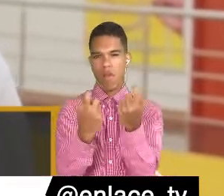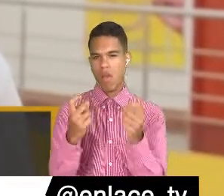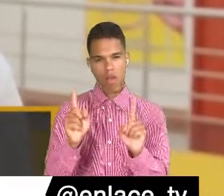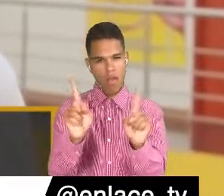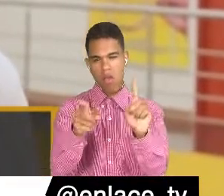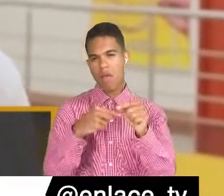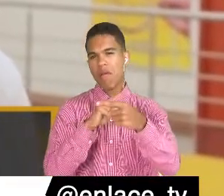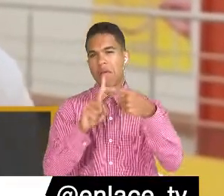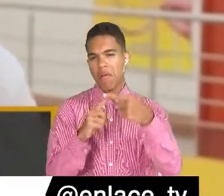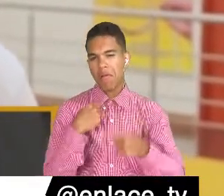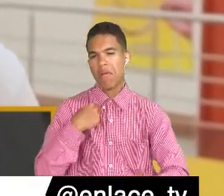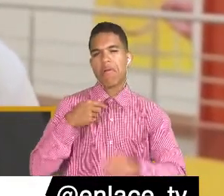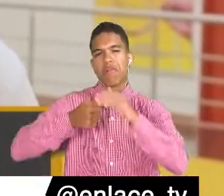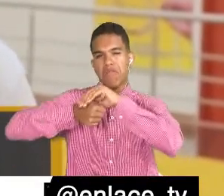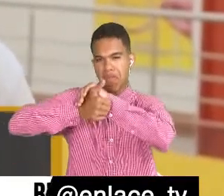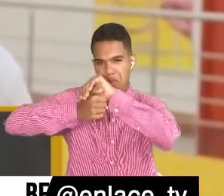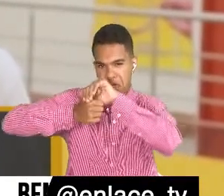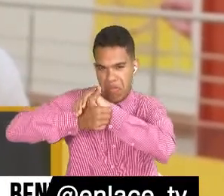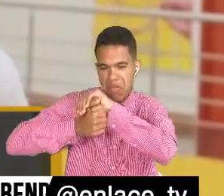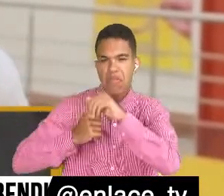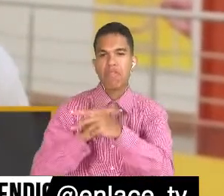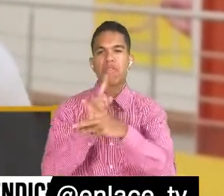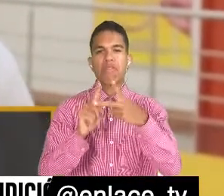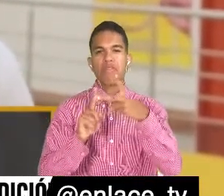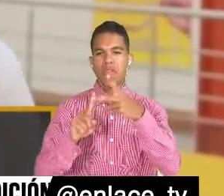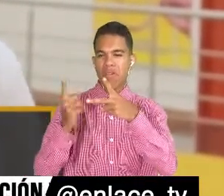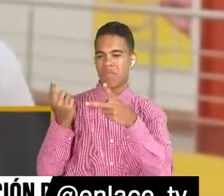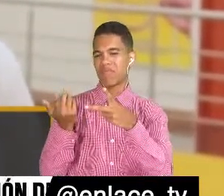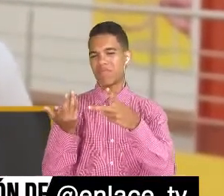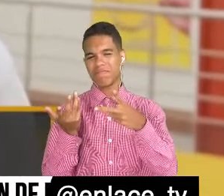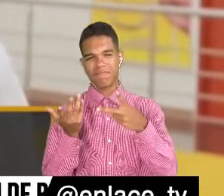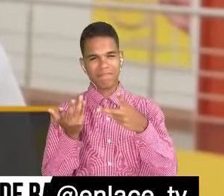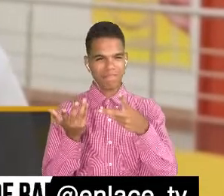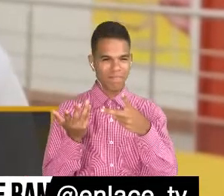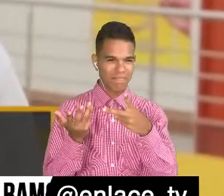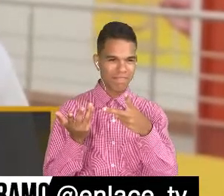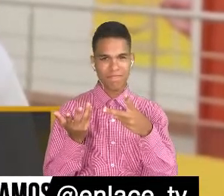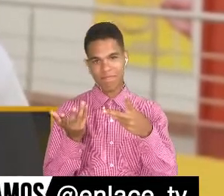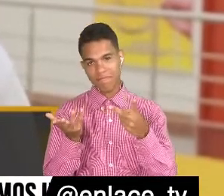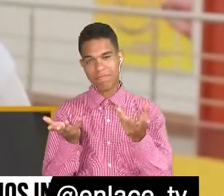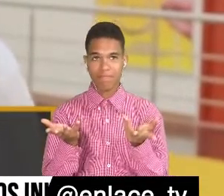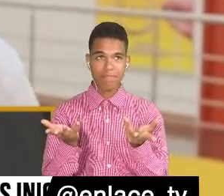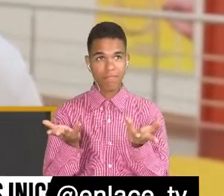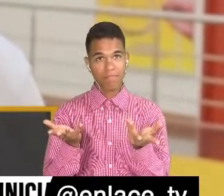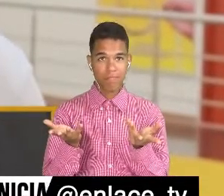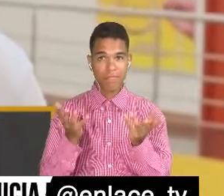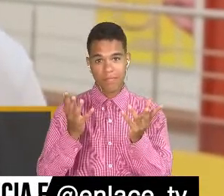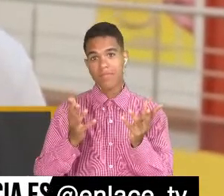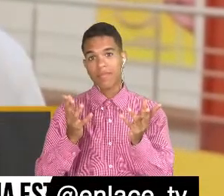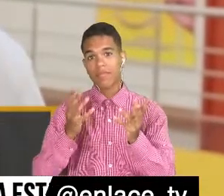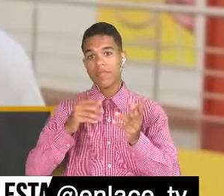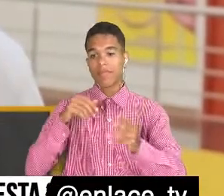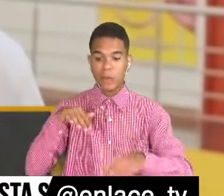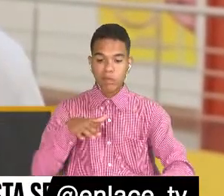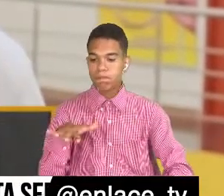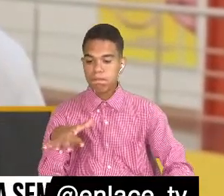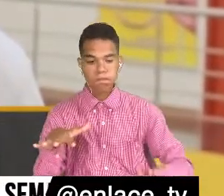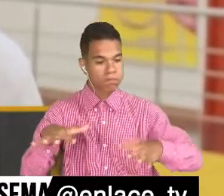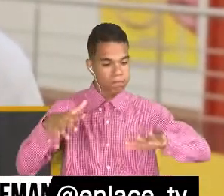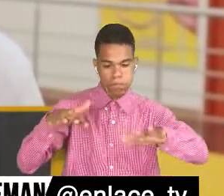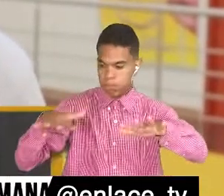como tortugas cicoteas, como otras especies como también que son de agua, que en este momento pues